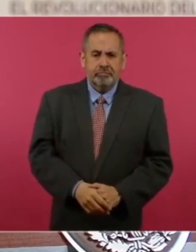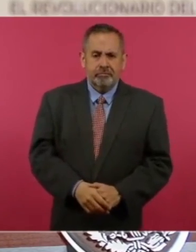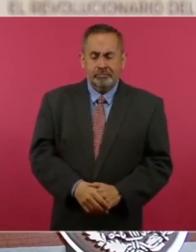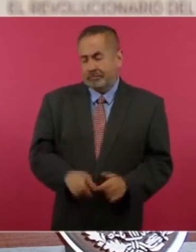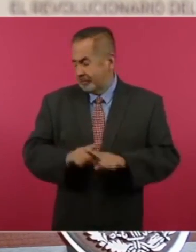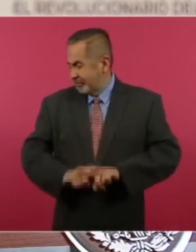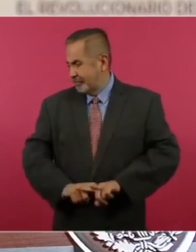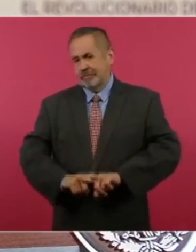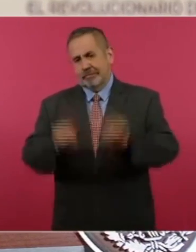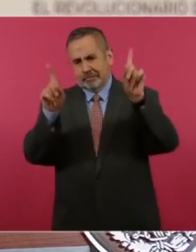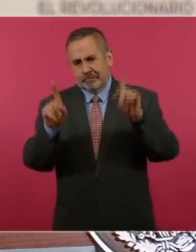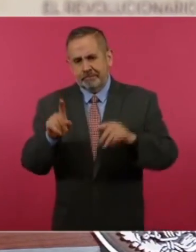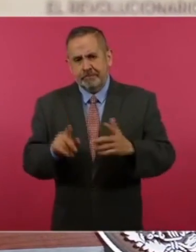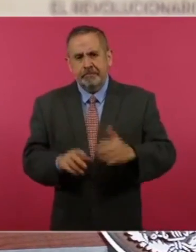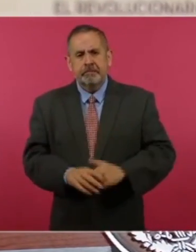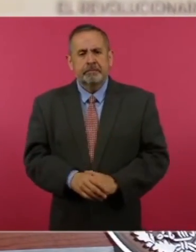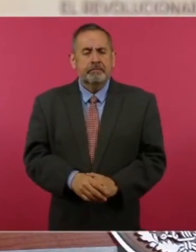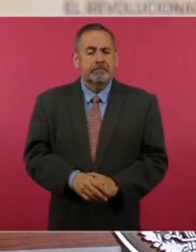Nada que ver con los periodistas,